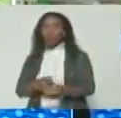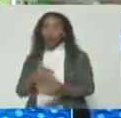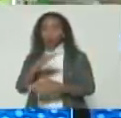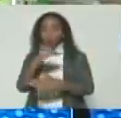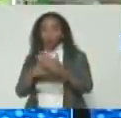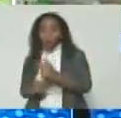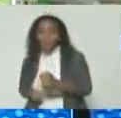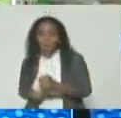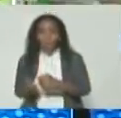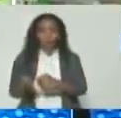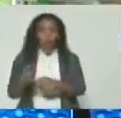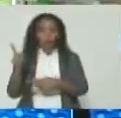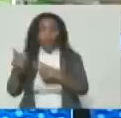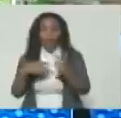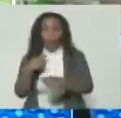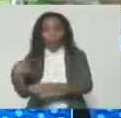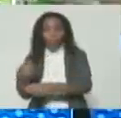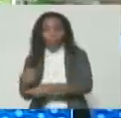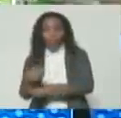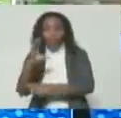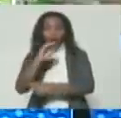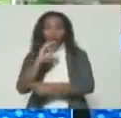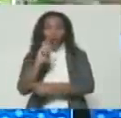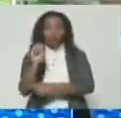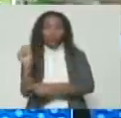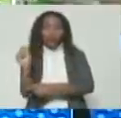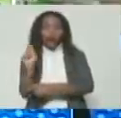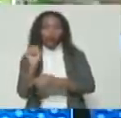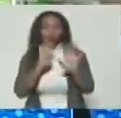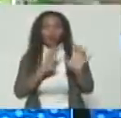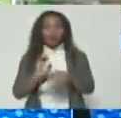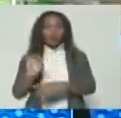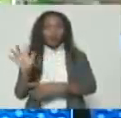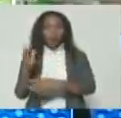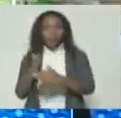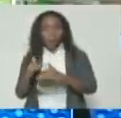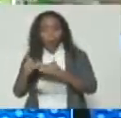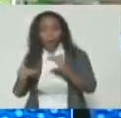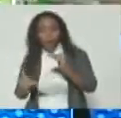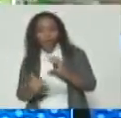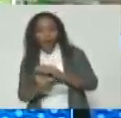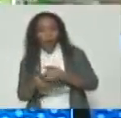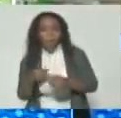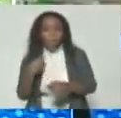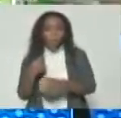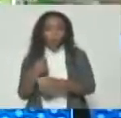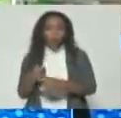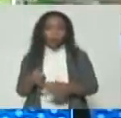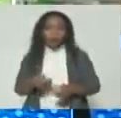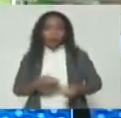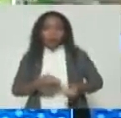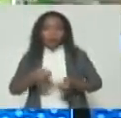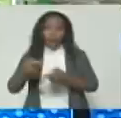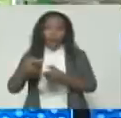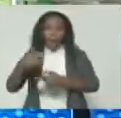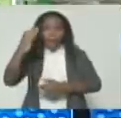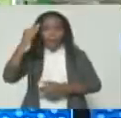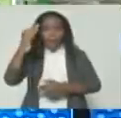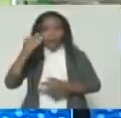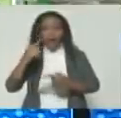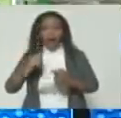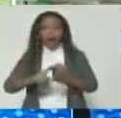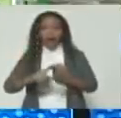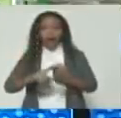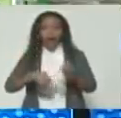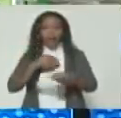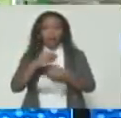mandaban billetes a los delincuentes de la cota 905. Y por debajo le metían y llevaban paramilitares y